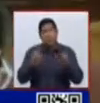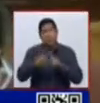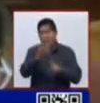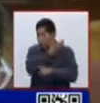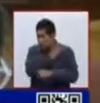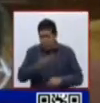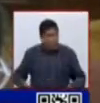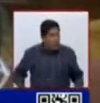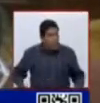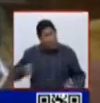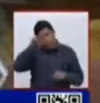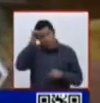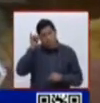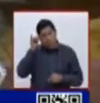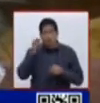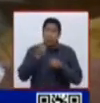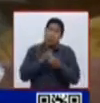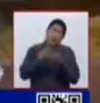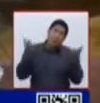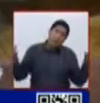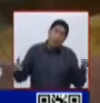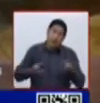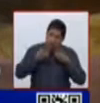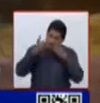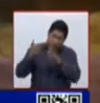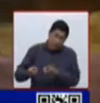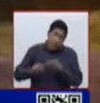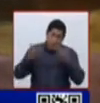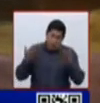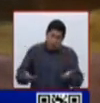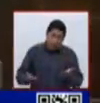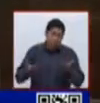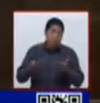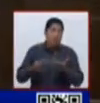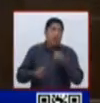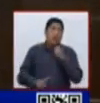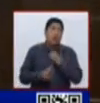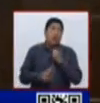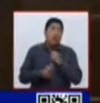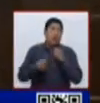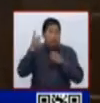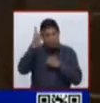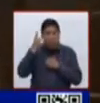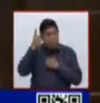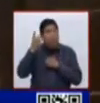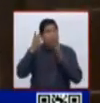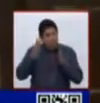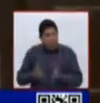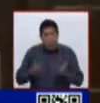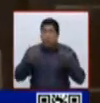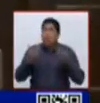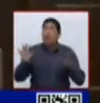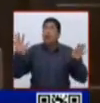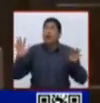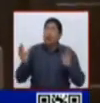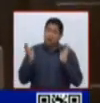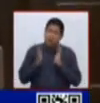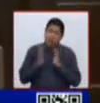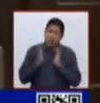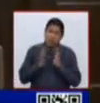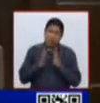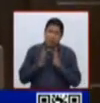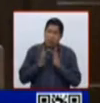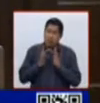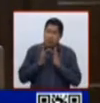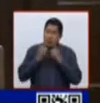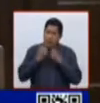Jeanine Áñez. Bueno, hay varias denuncias que se están haciendo por parte de los líderes políticos, pero si ya tenemos la señal, por ejemplo, que se